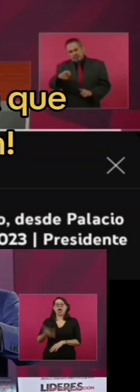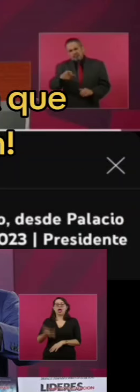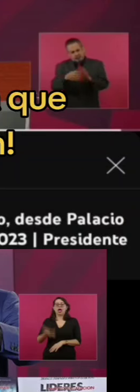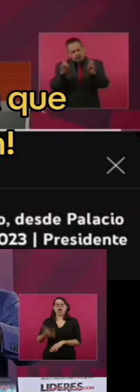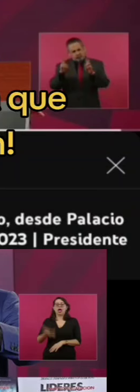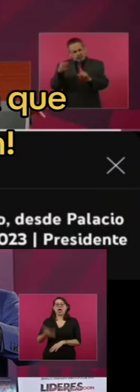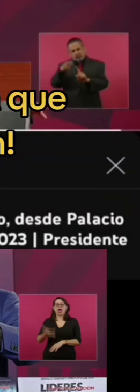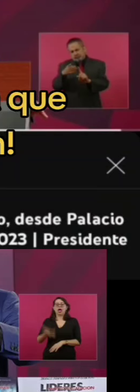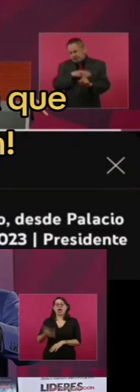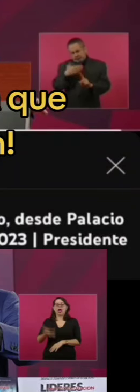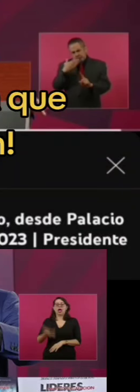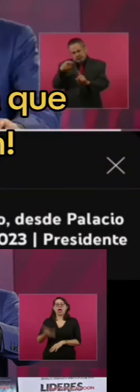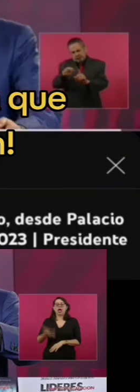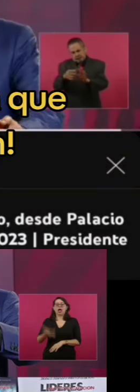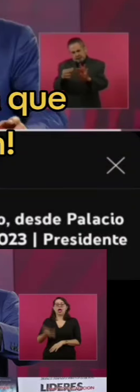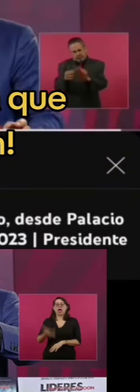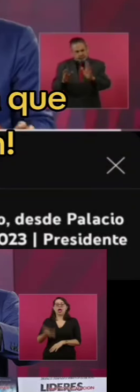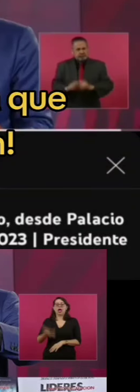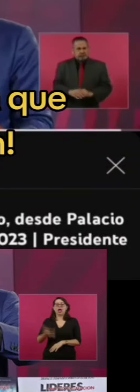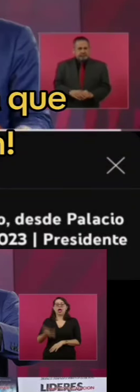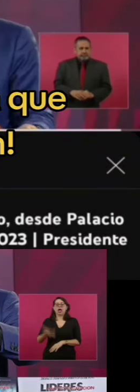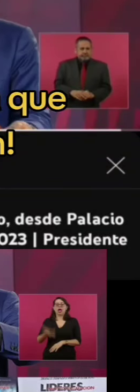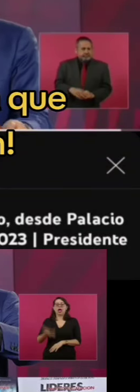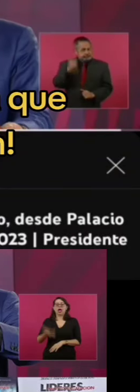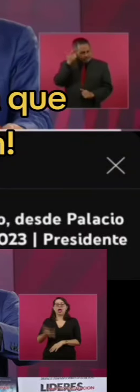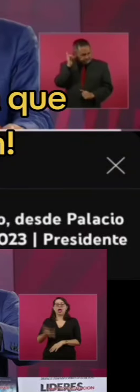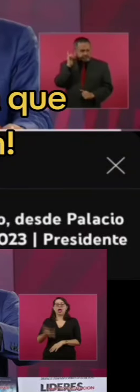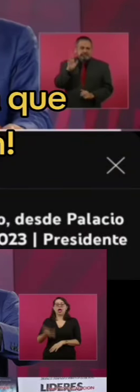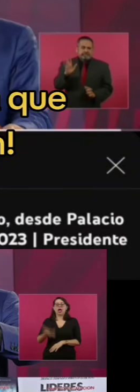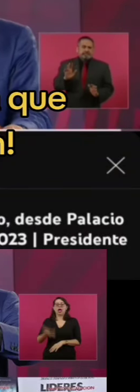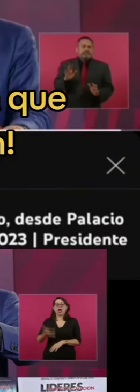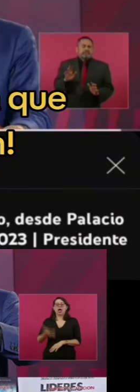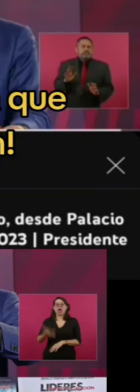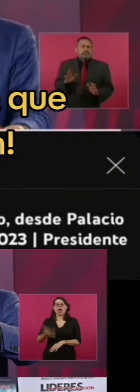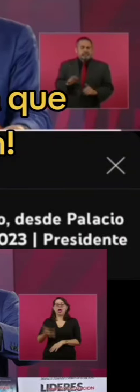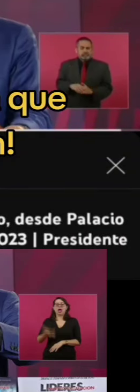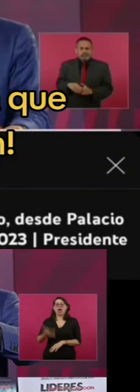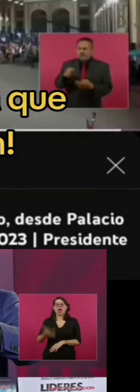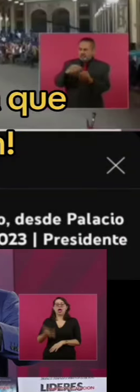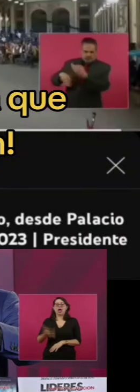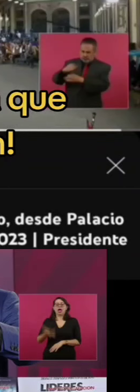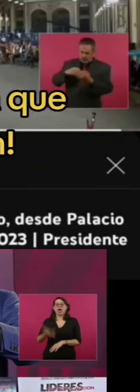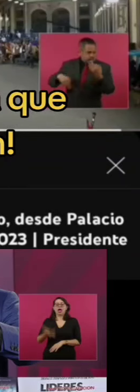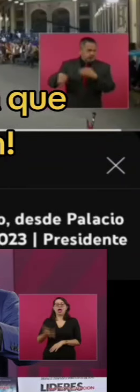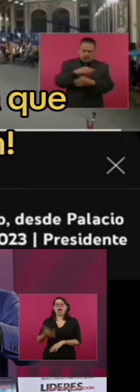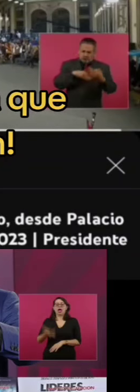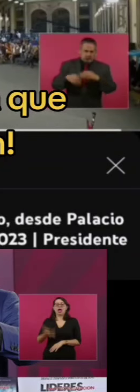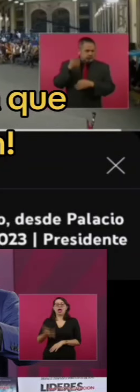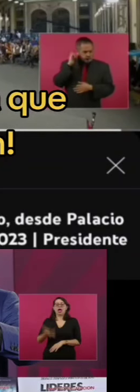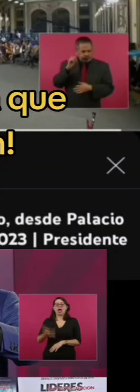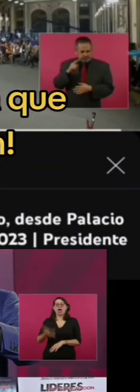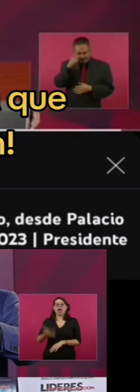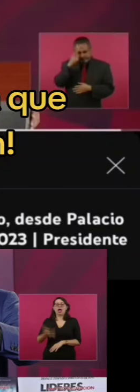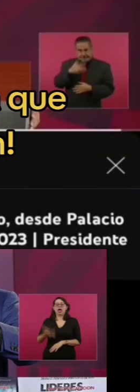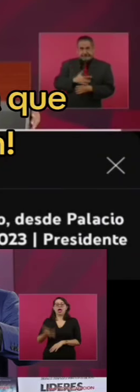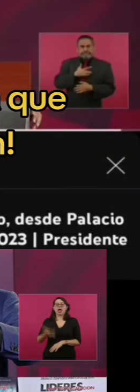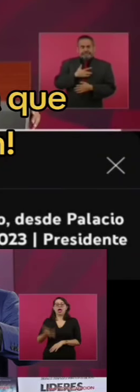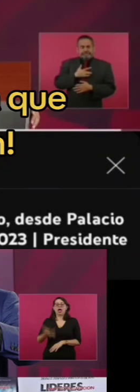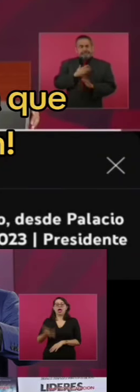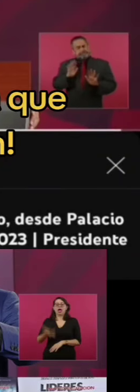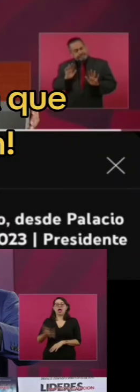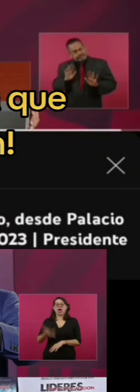tratas este tema, ¿no? Y ojalá y todos lo tomen en